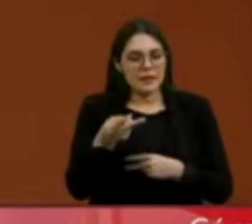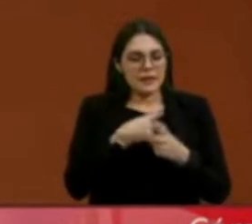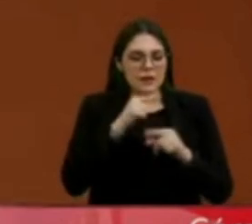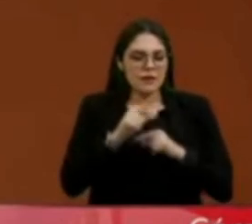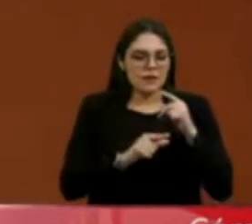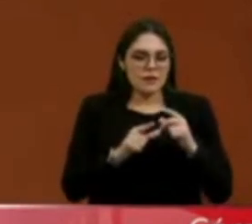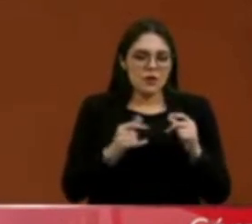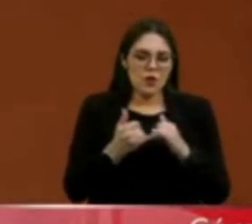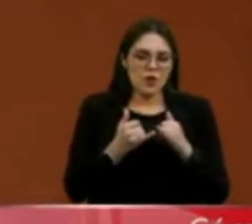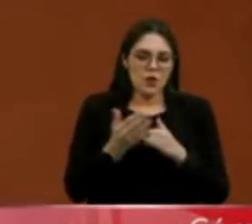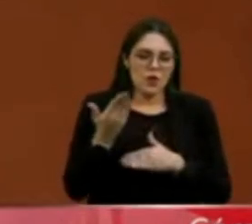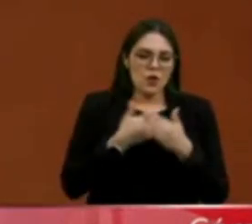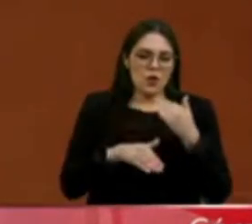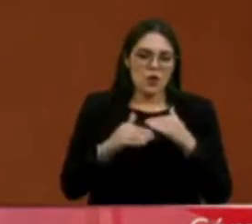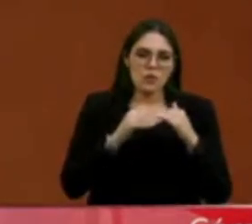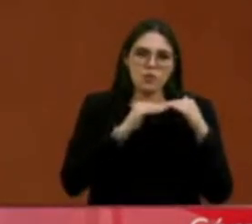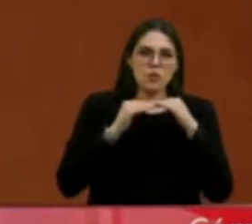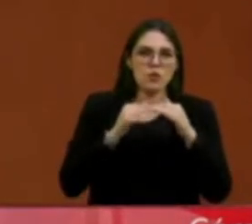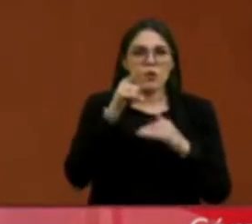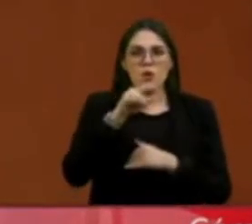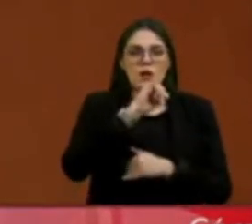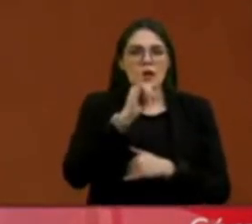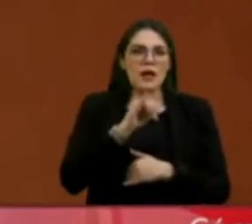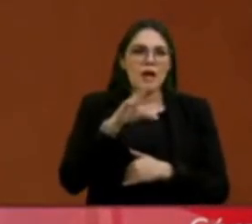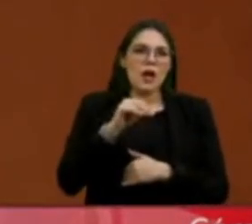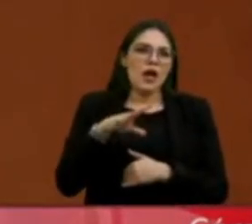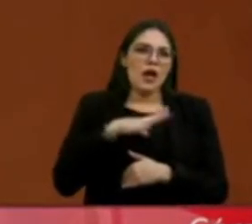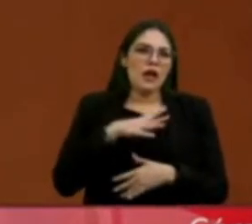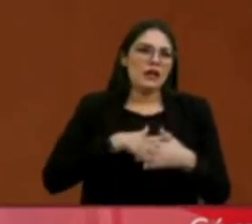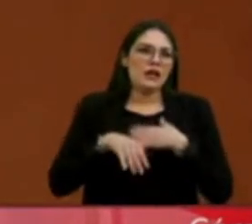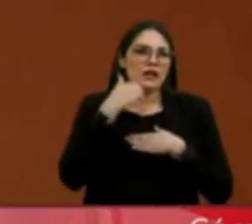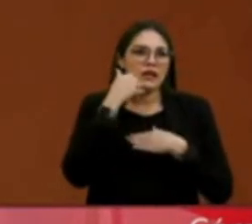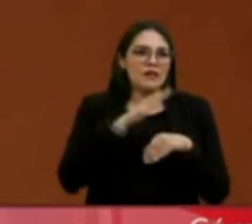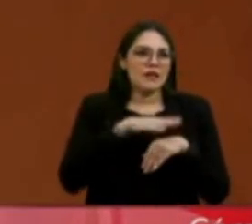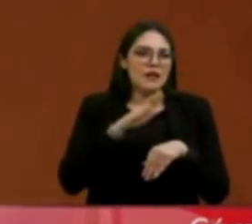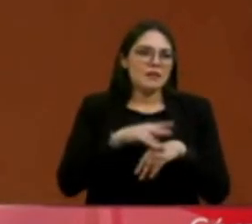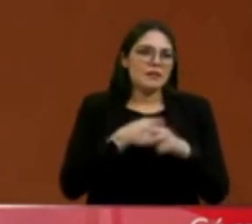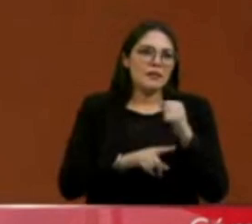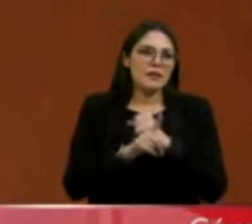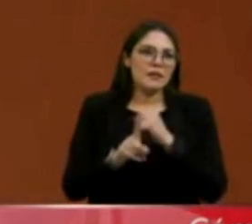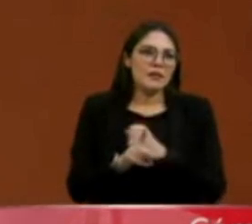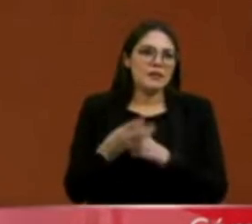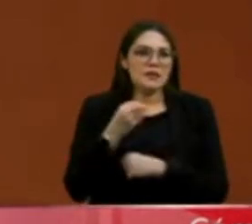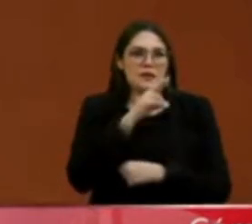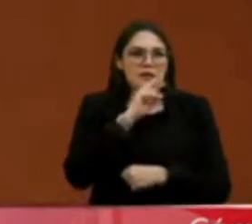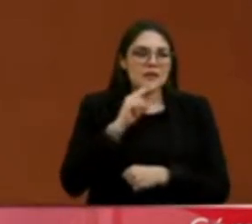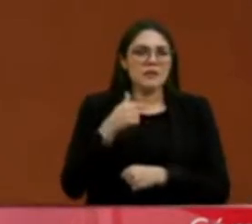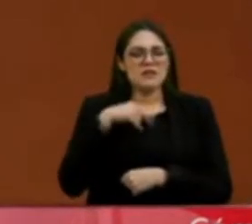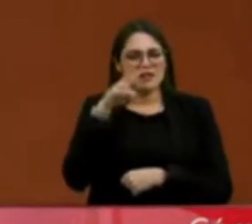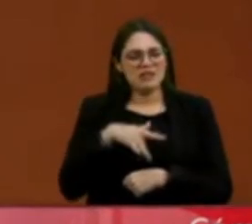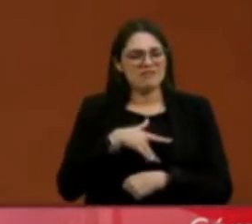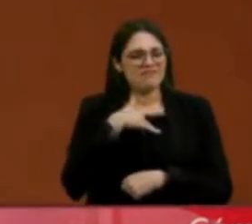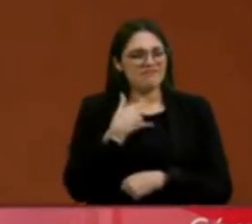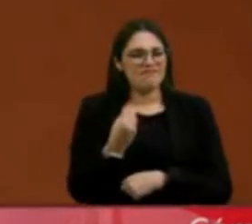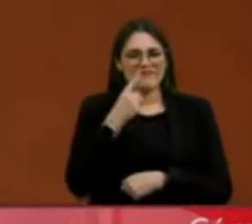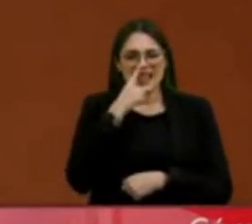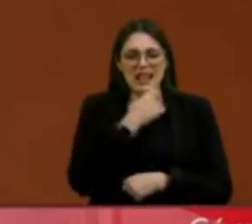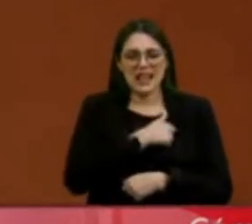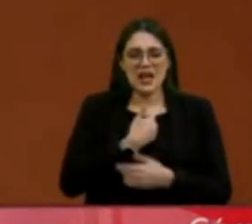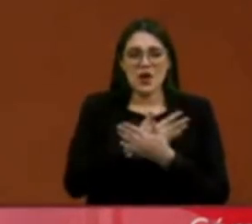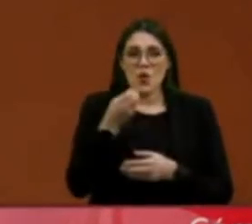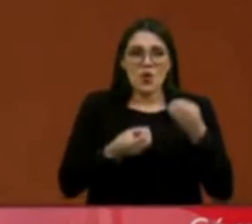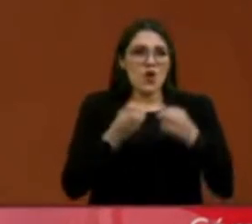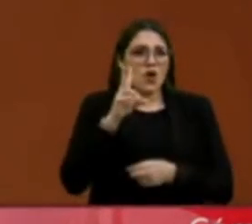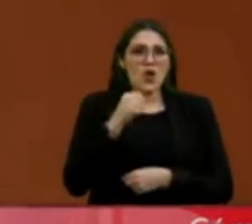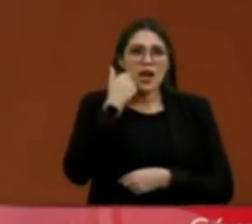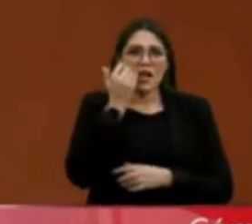prosperidad compartida que ustedes no se cansan de ahuyentar con tanta incertidumbre. Lamento mucho que los jueces no quieran